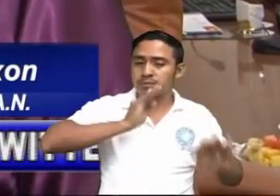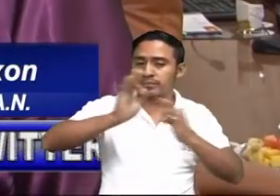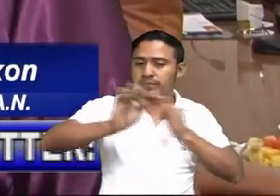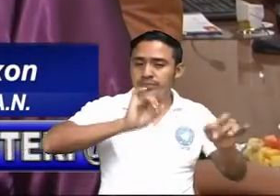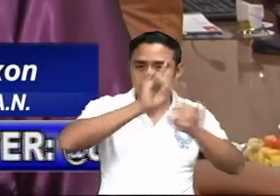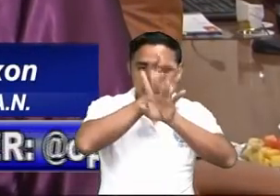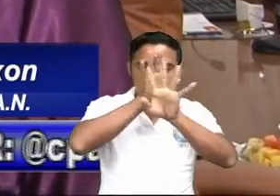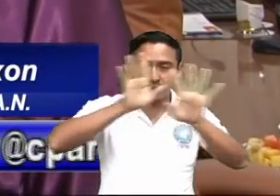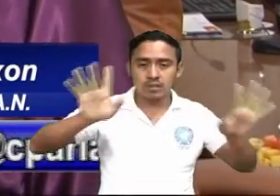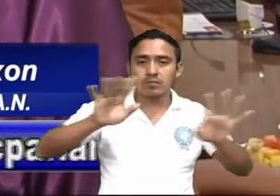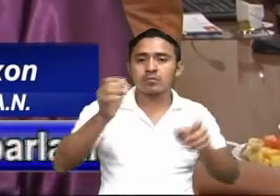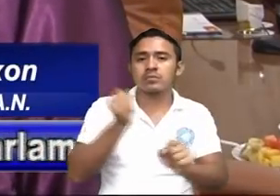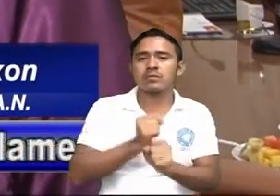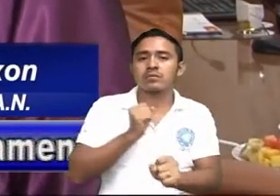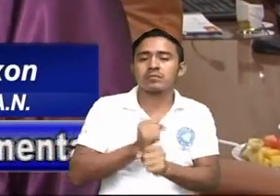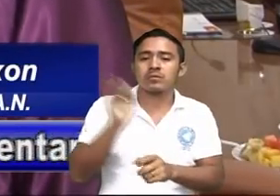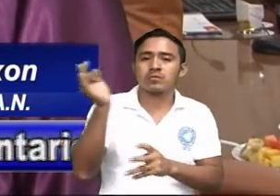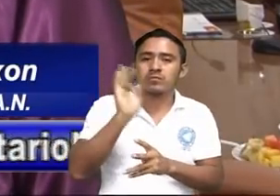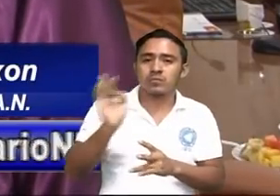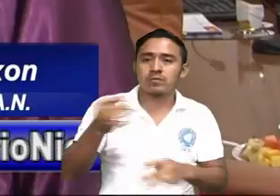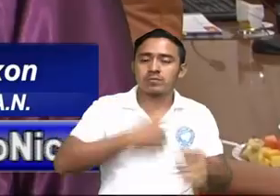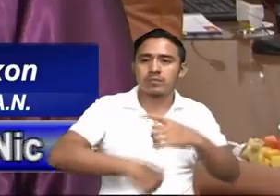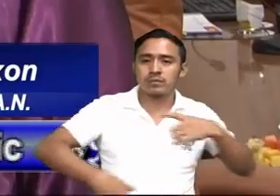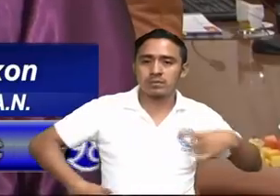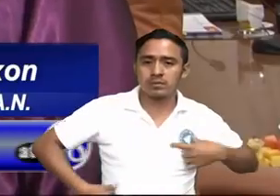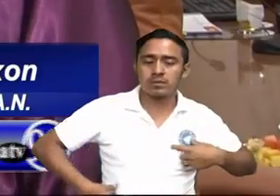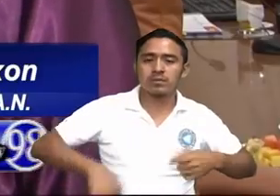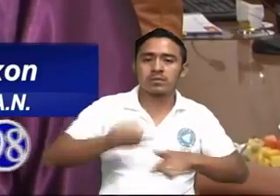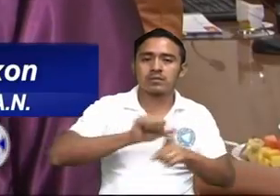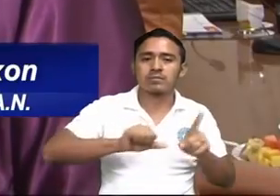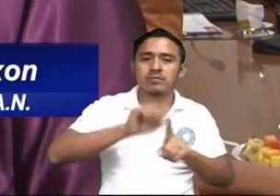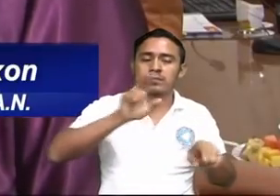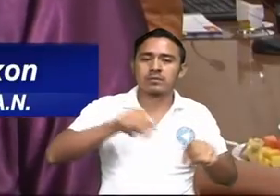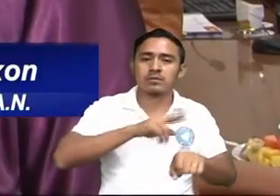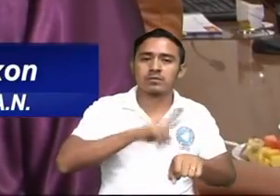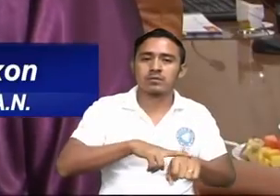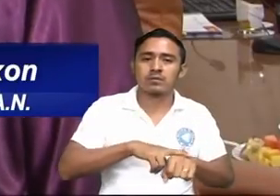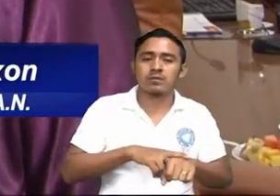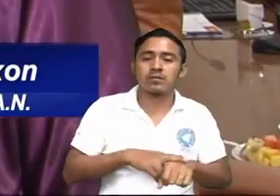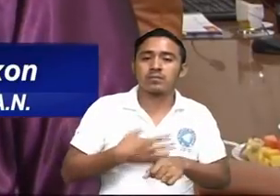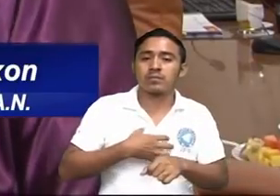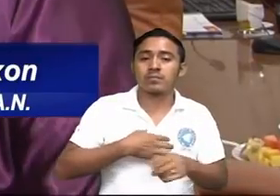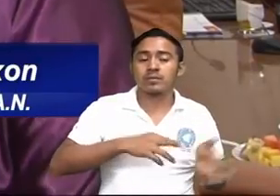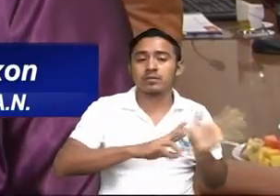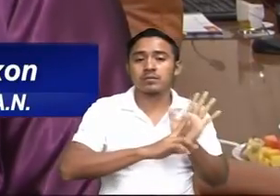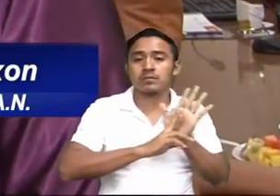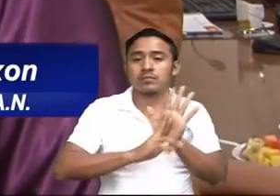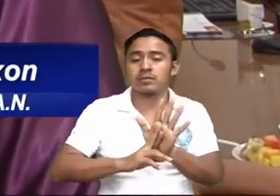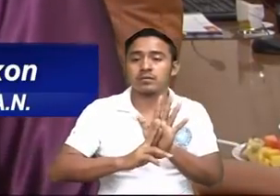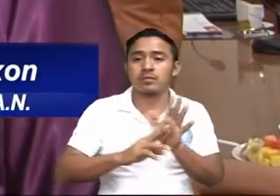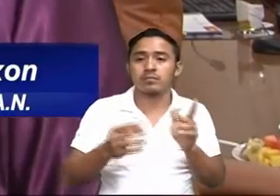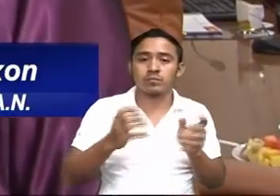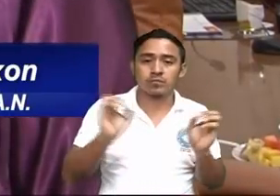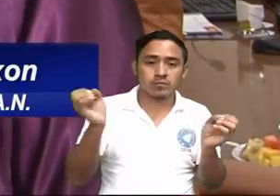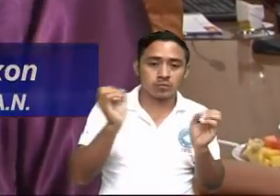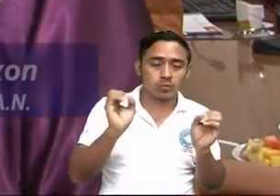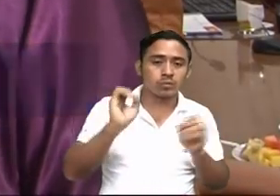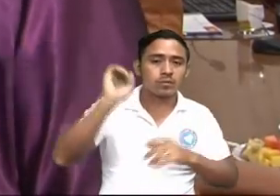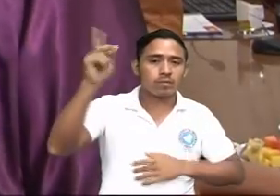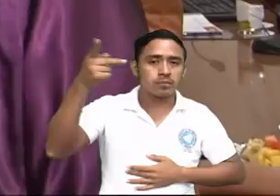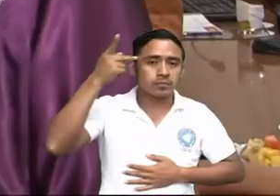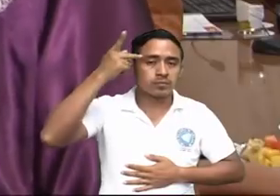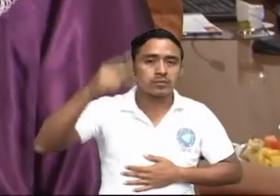explícitamente, las funciones del presidente de la Asamblea Nacional, que es de la representación del orden político, y